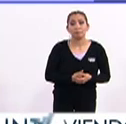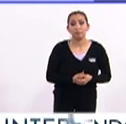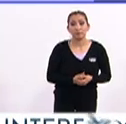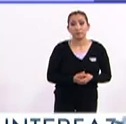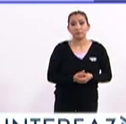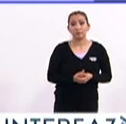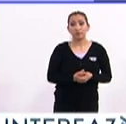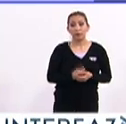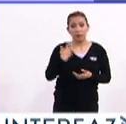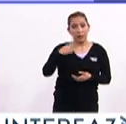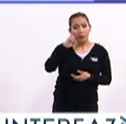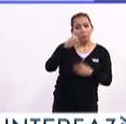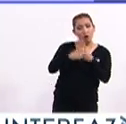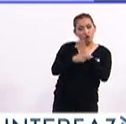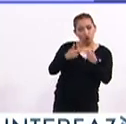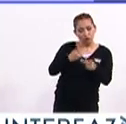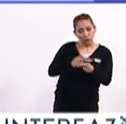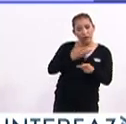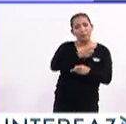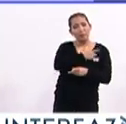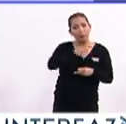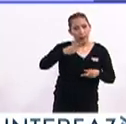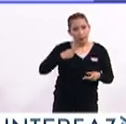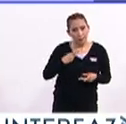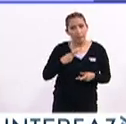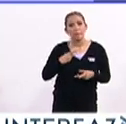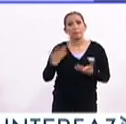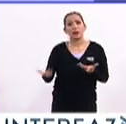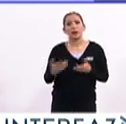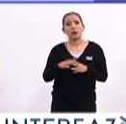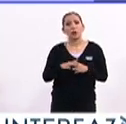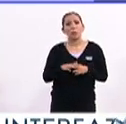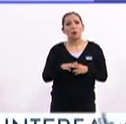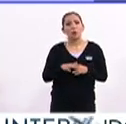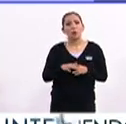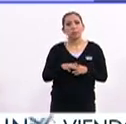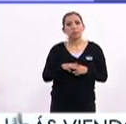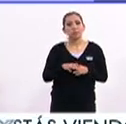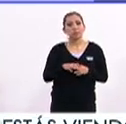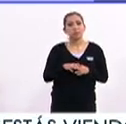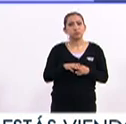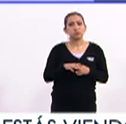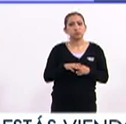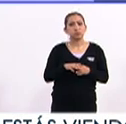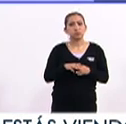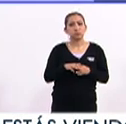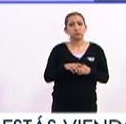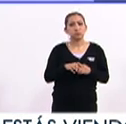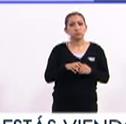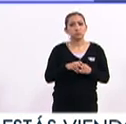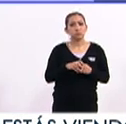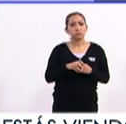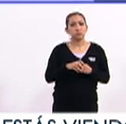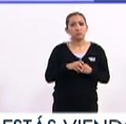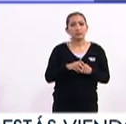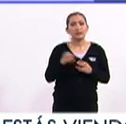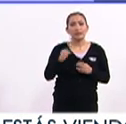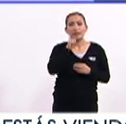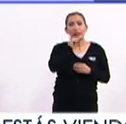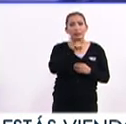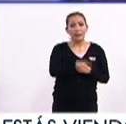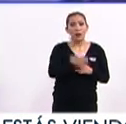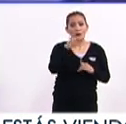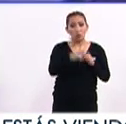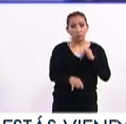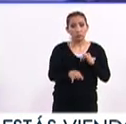vea bien, que el producto cumpla con los, el tamaño de partícula, la textura, y que al